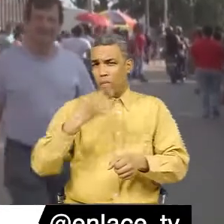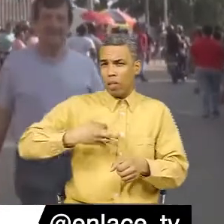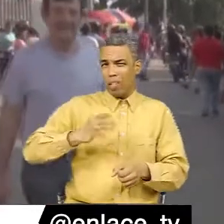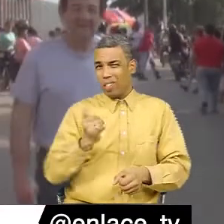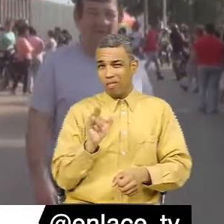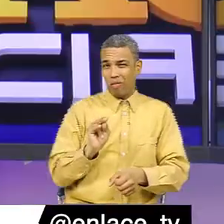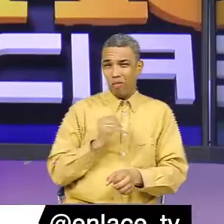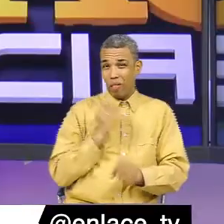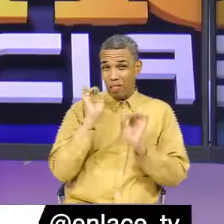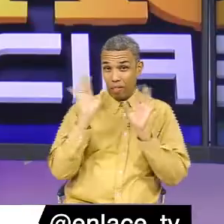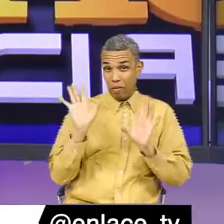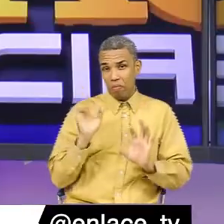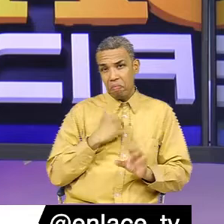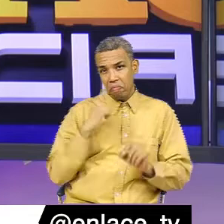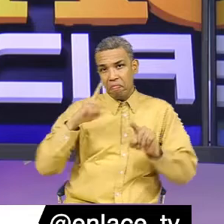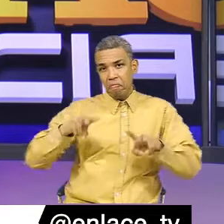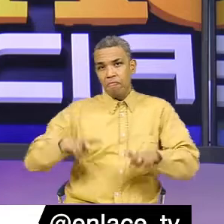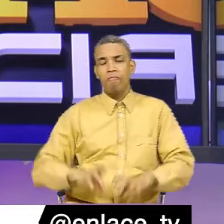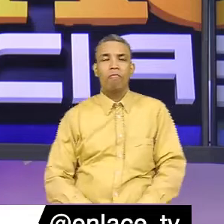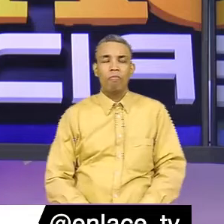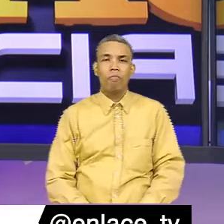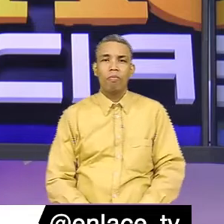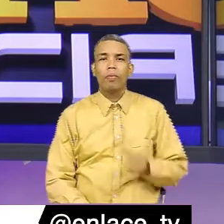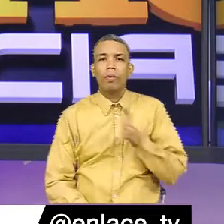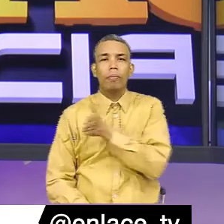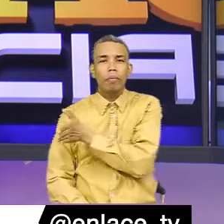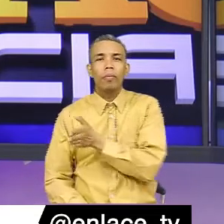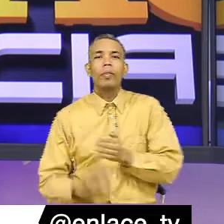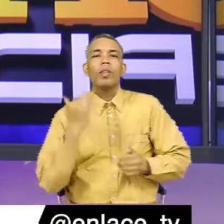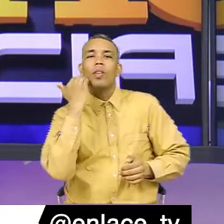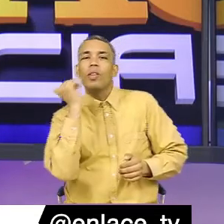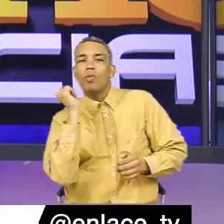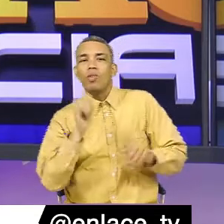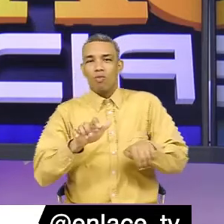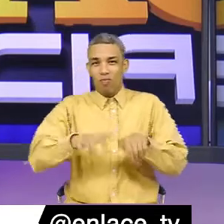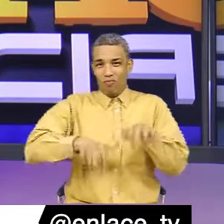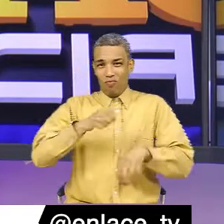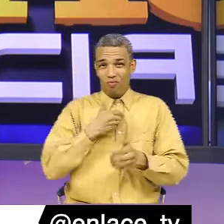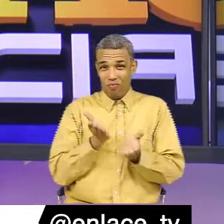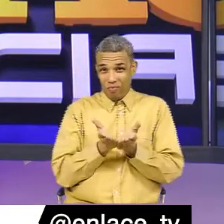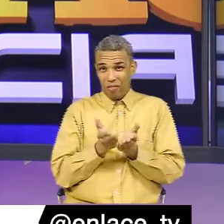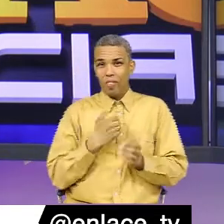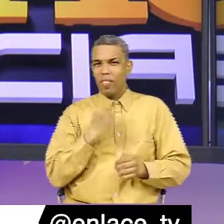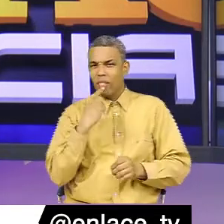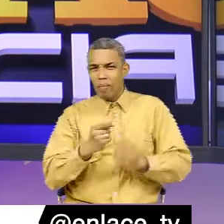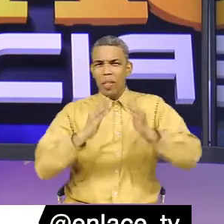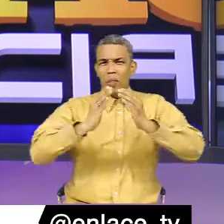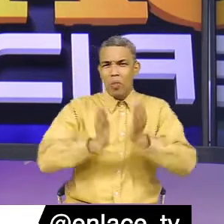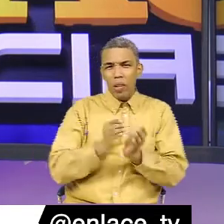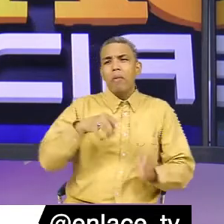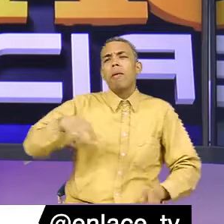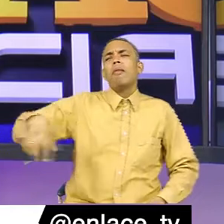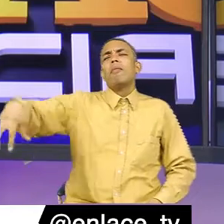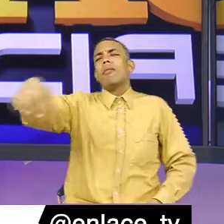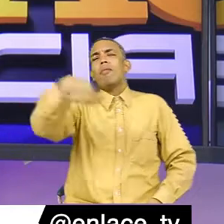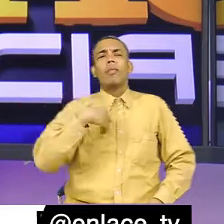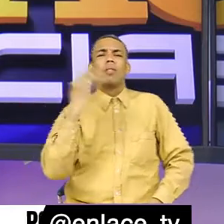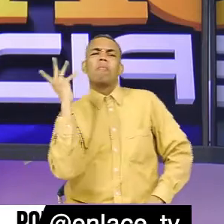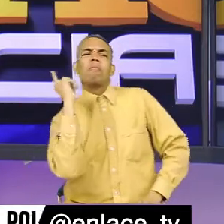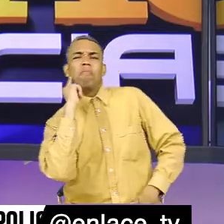agresión. La Secretaría de Educación se refirió también a denuncias por matoneo en diferentes instituciones educativas del puerto